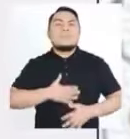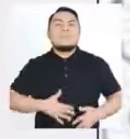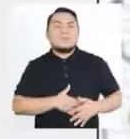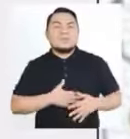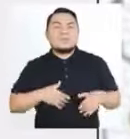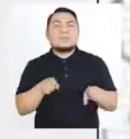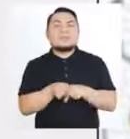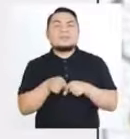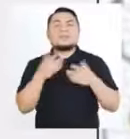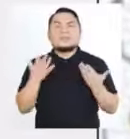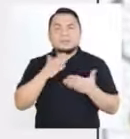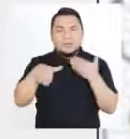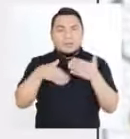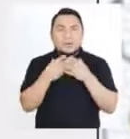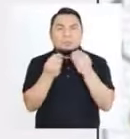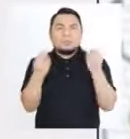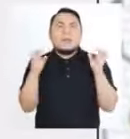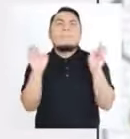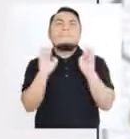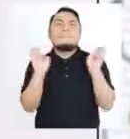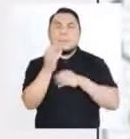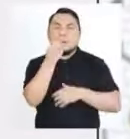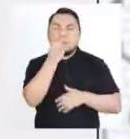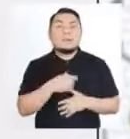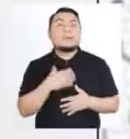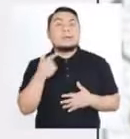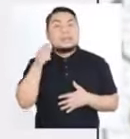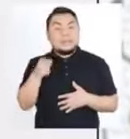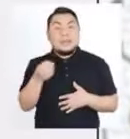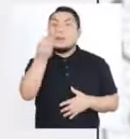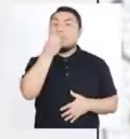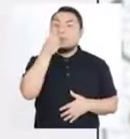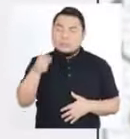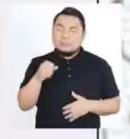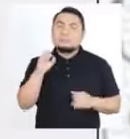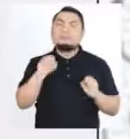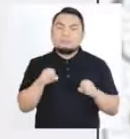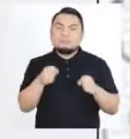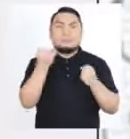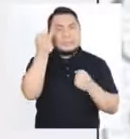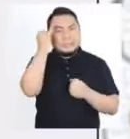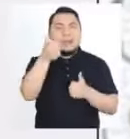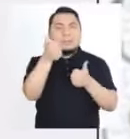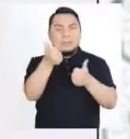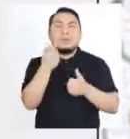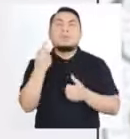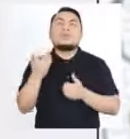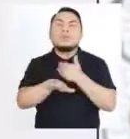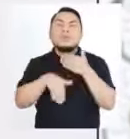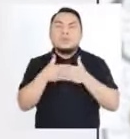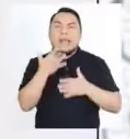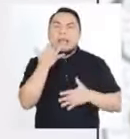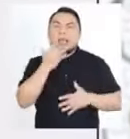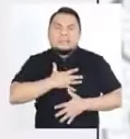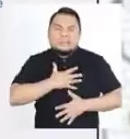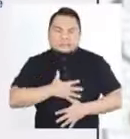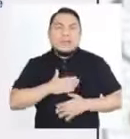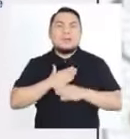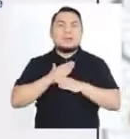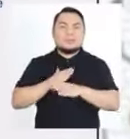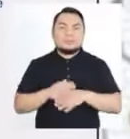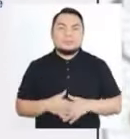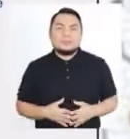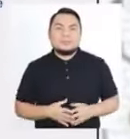digestión. Tiene una elevada cantidad de proteína, por lo que es un alimento ideal para evitar el desgaste